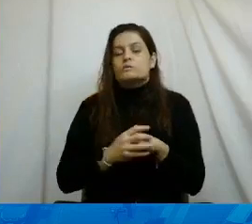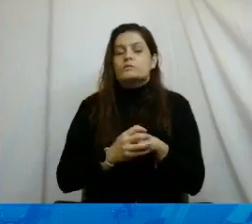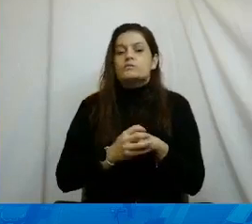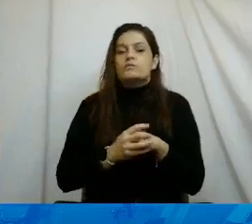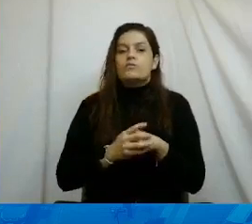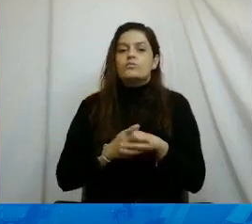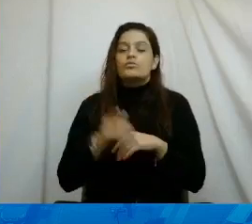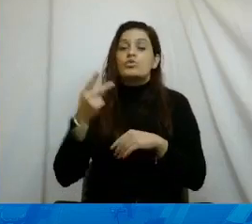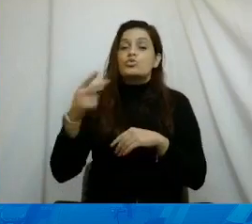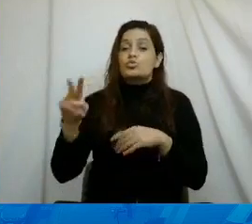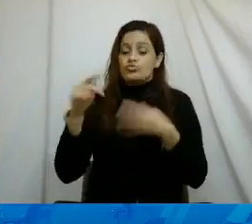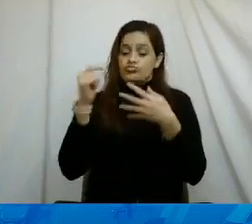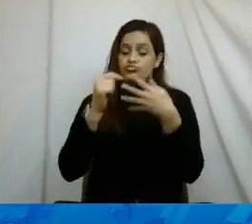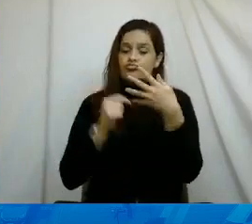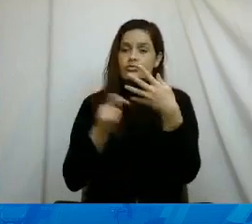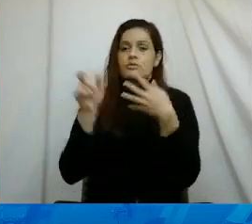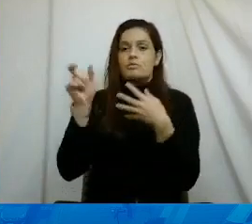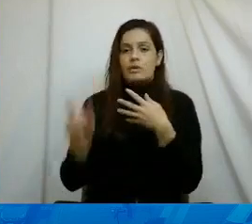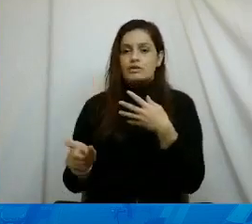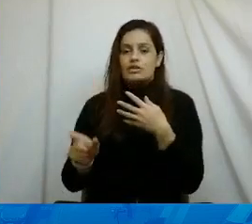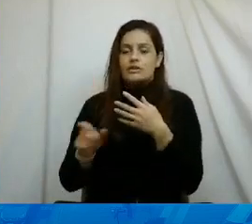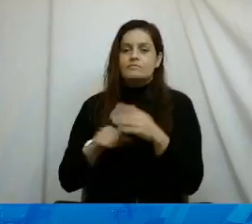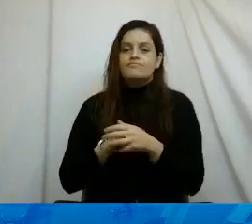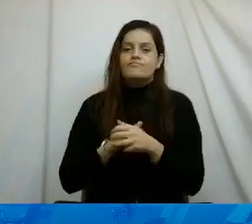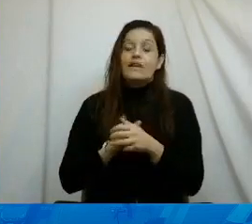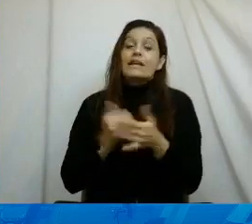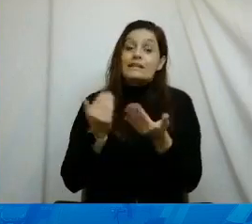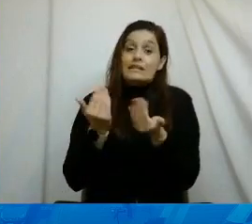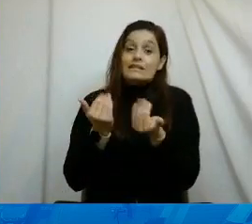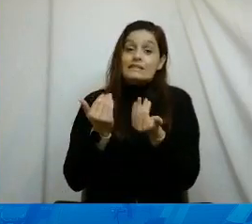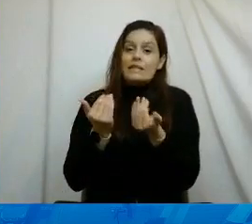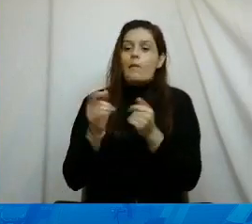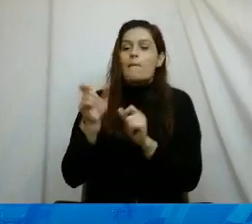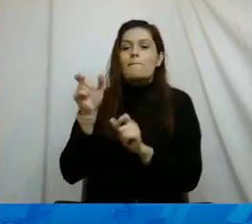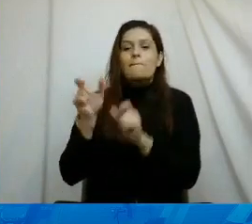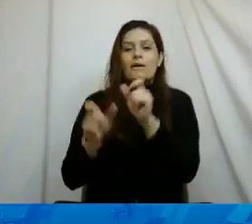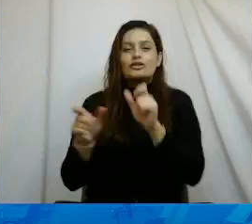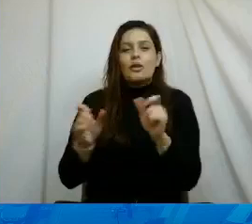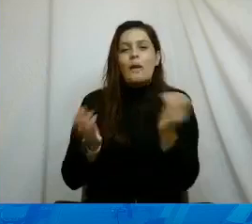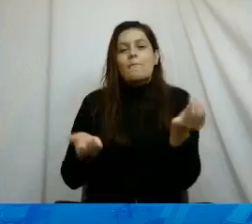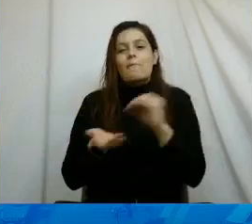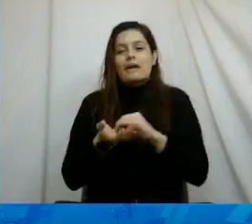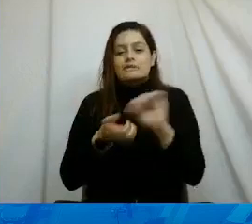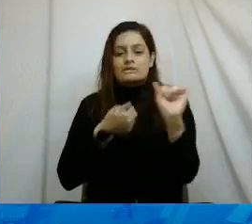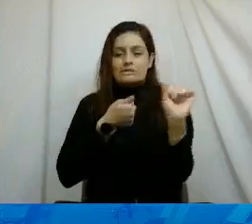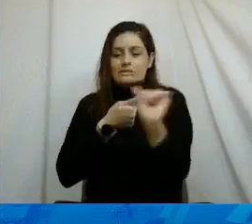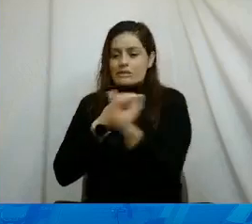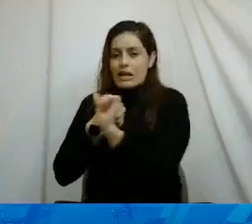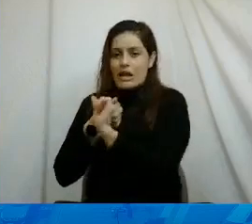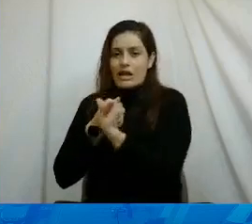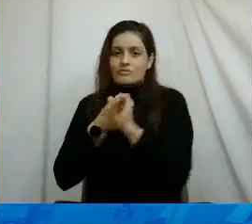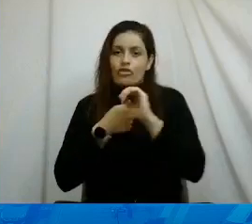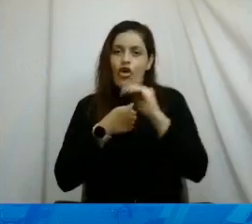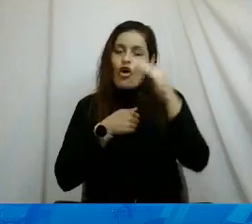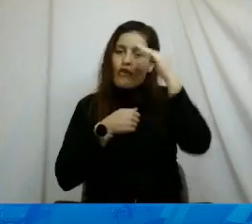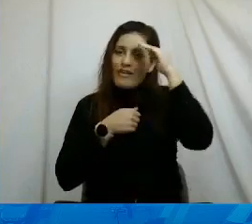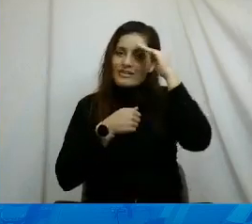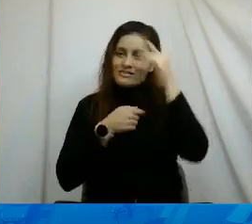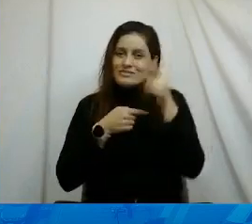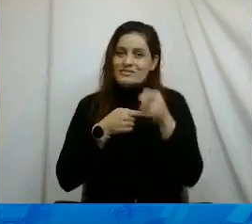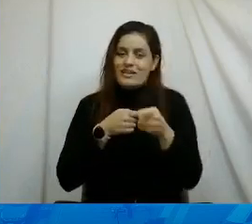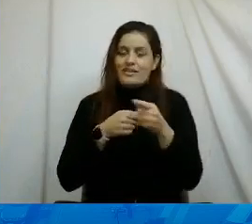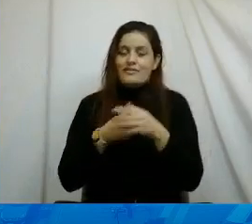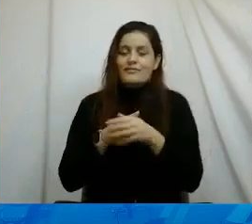sus características personales. Creo que necesitamos autoridades más cercanas que manifiesten este